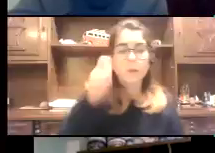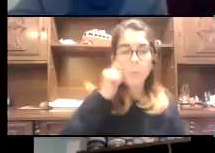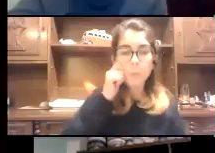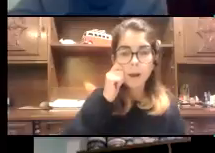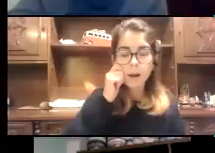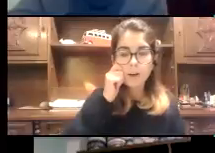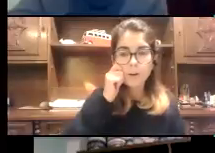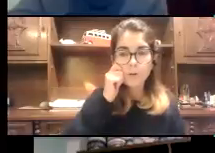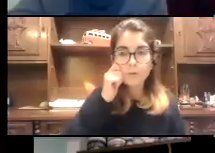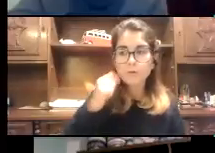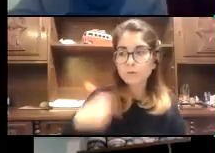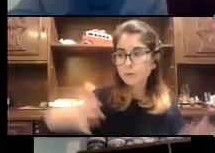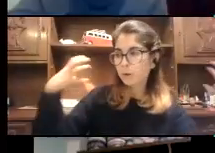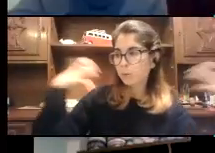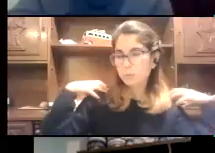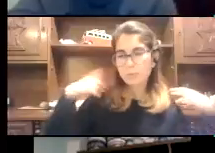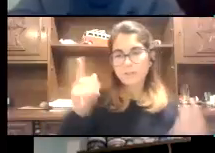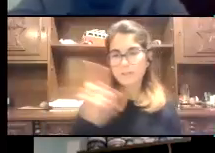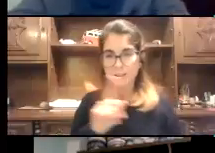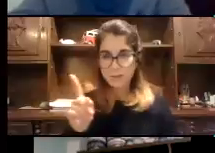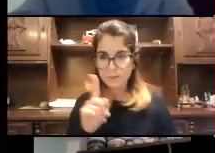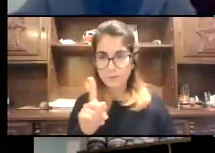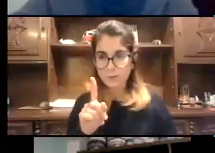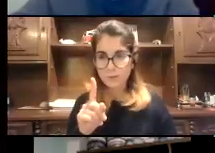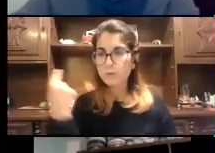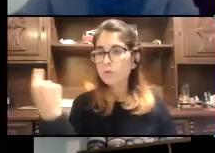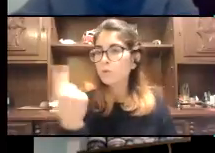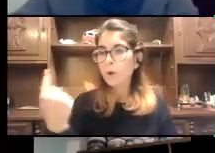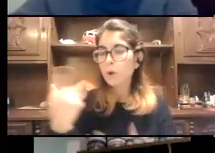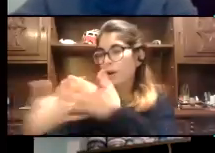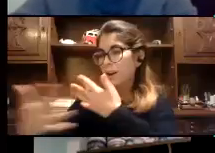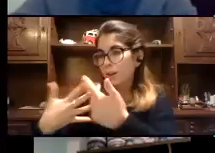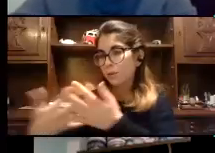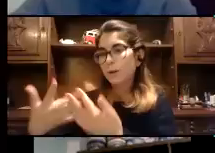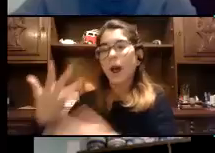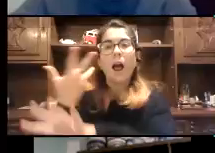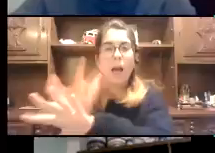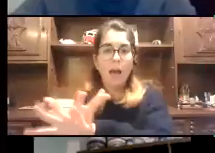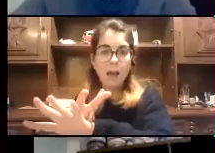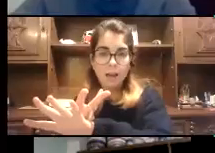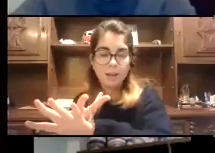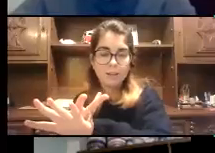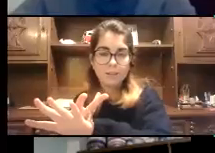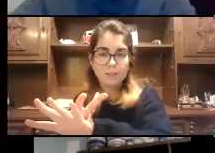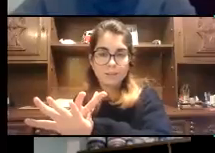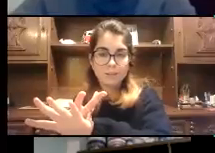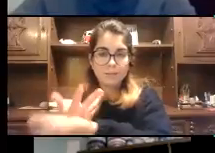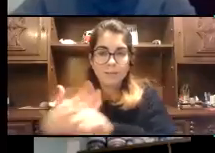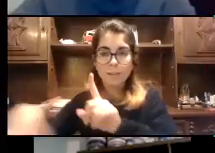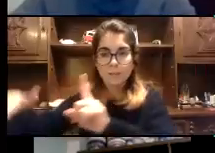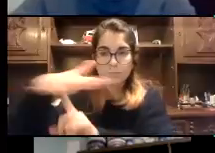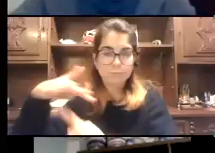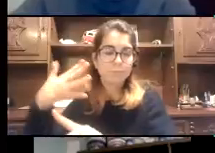de nuestra capacidad para fabricar artefactos. Entonces, esta es una primera idea que hay que tratar de